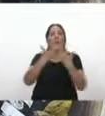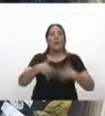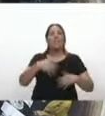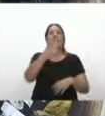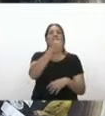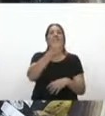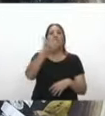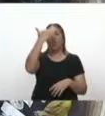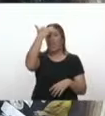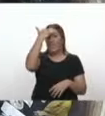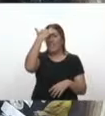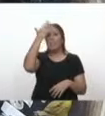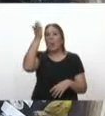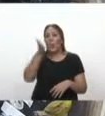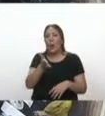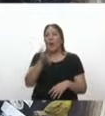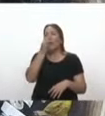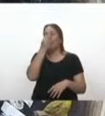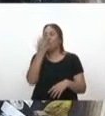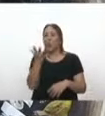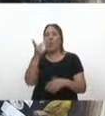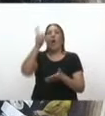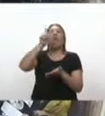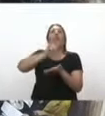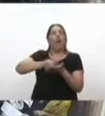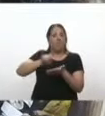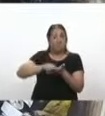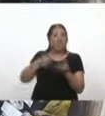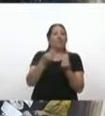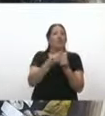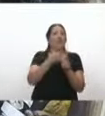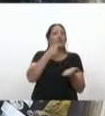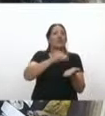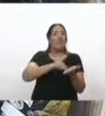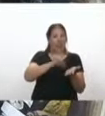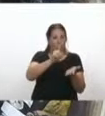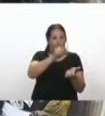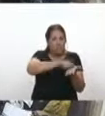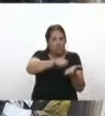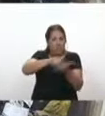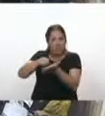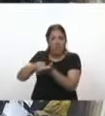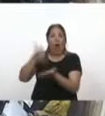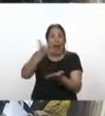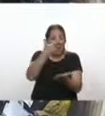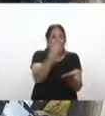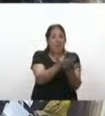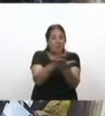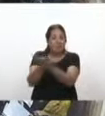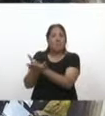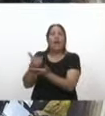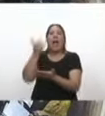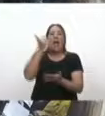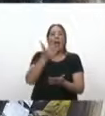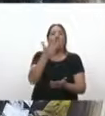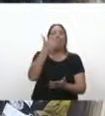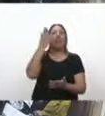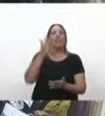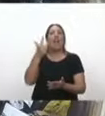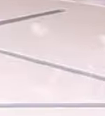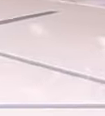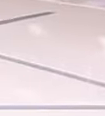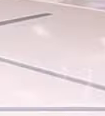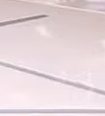perdón por si alguien no se enteró, esto tiene que ver también con si te sentás o no te sentás a votar. Sí, ya. A ver, no es casual que lo hagan ahora. No, por supuesto.